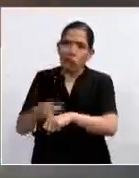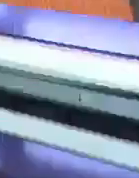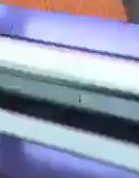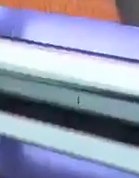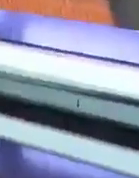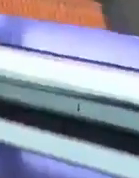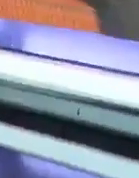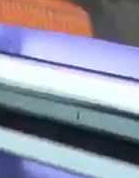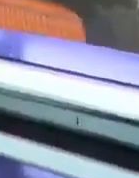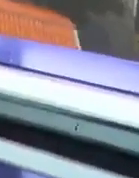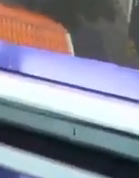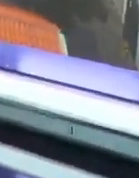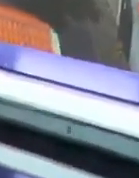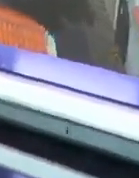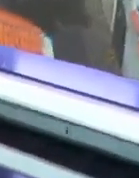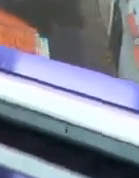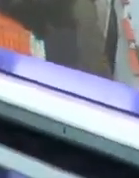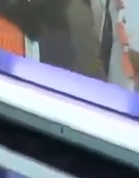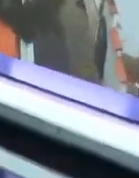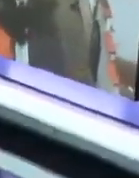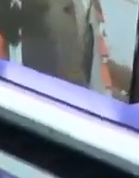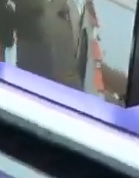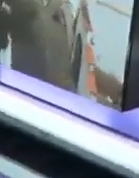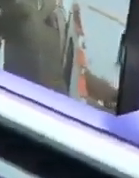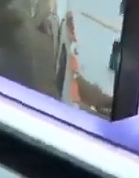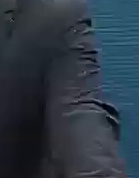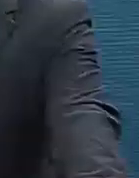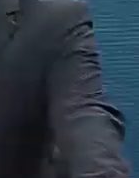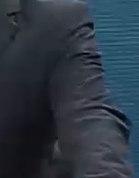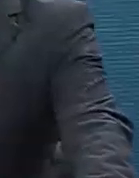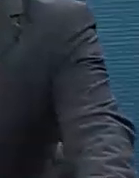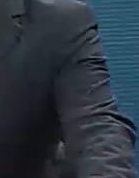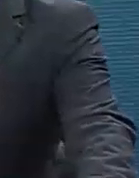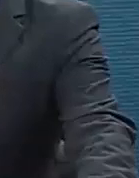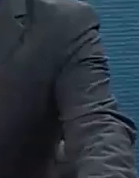La unidad de tráfico y vialidad en Sucre calificó de positivo.